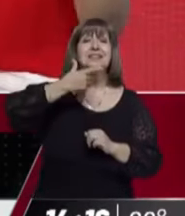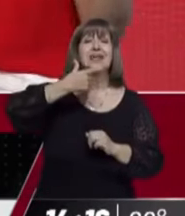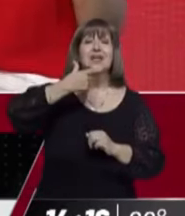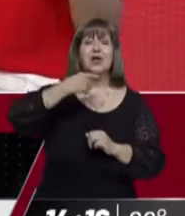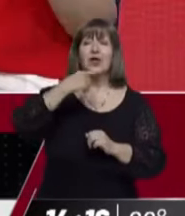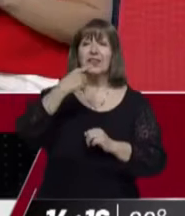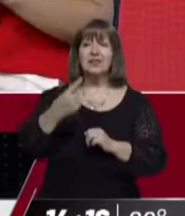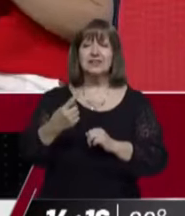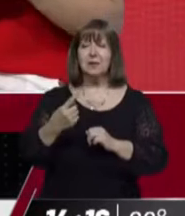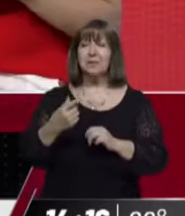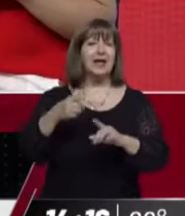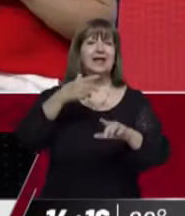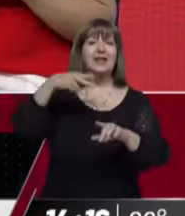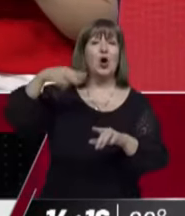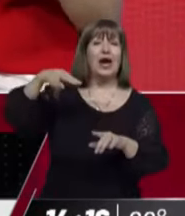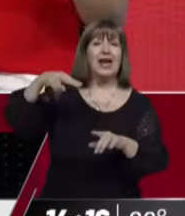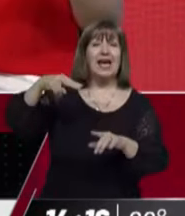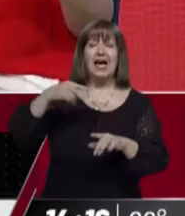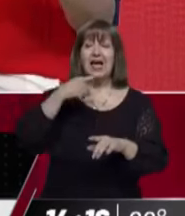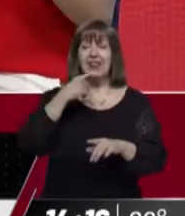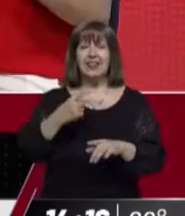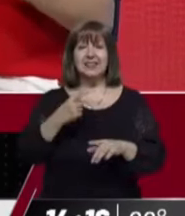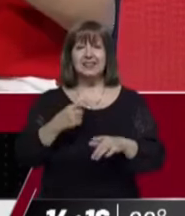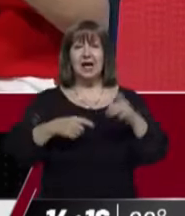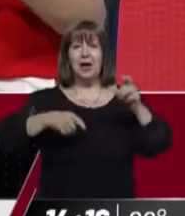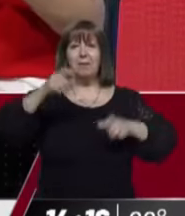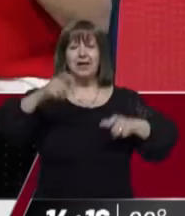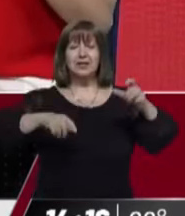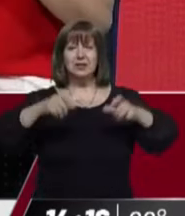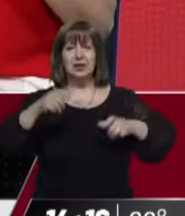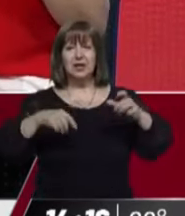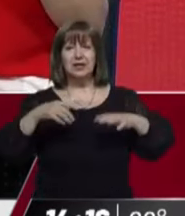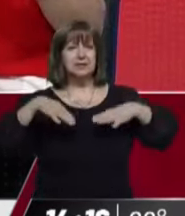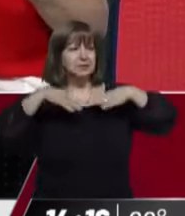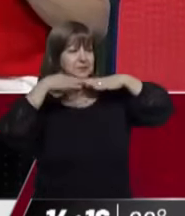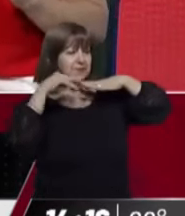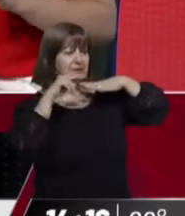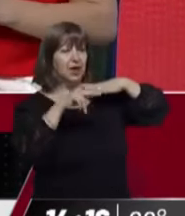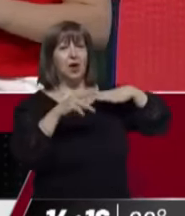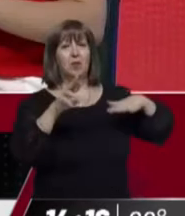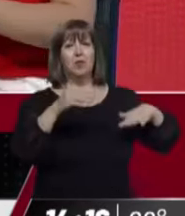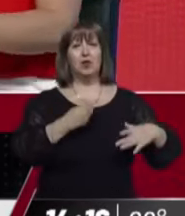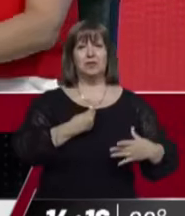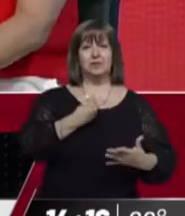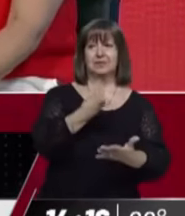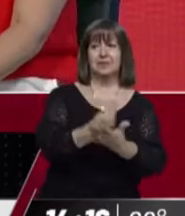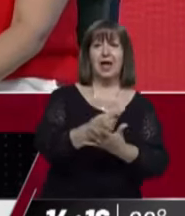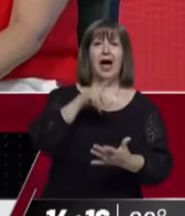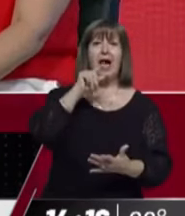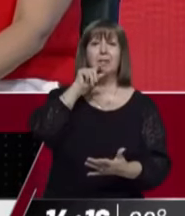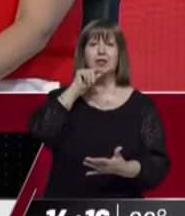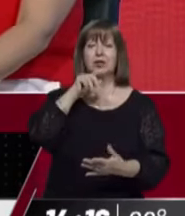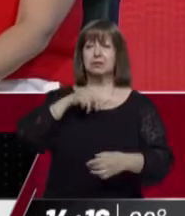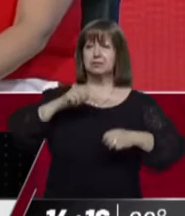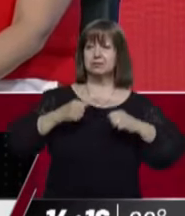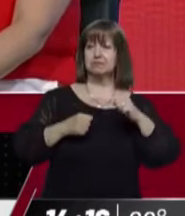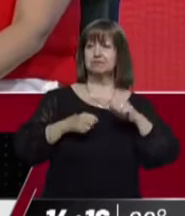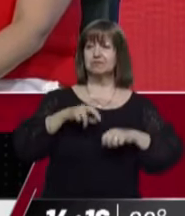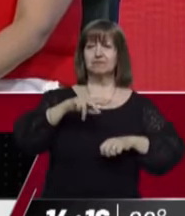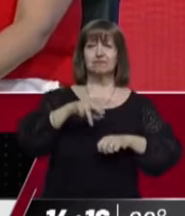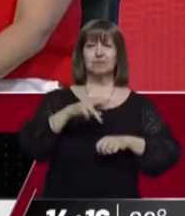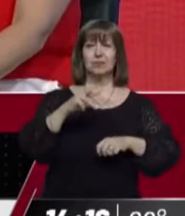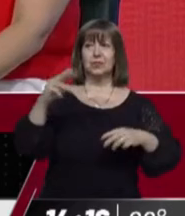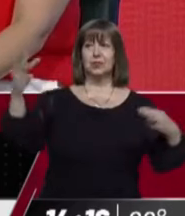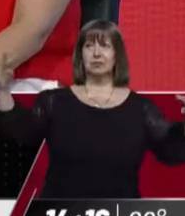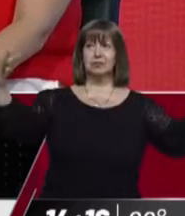llegar como árbitro eras mujer y tal vez esperaban un varón o nunca sentiste eso? Sí,